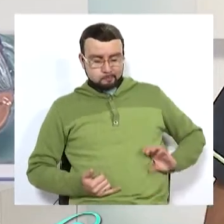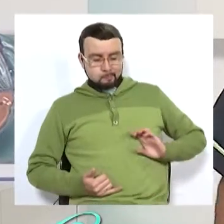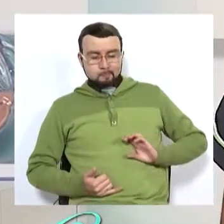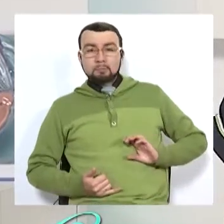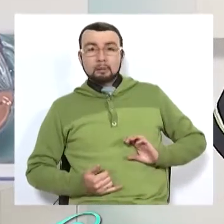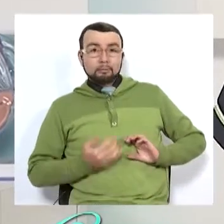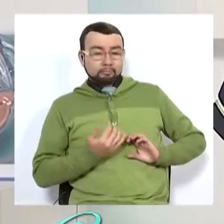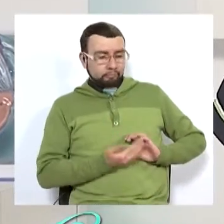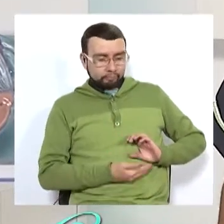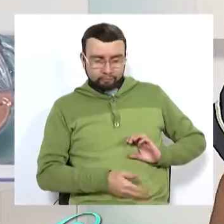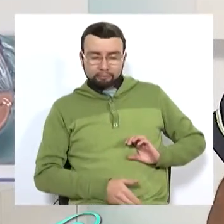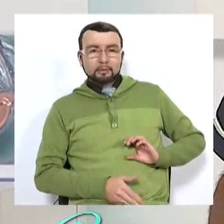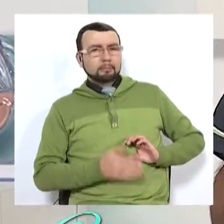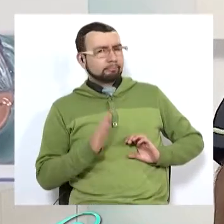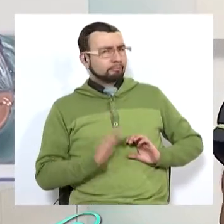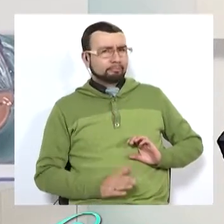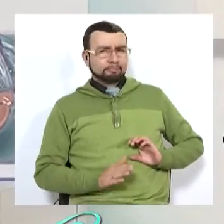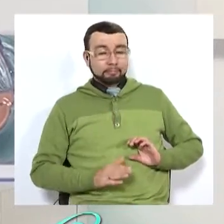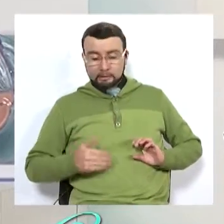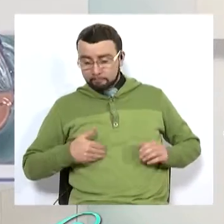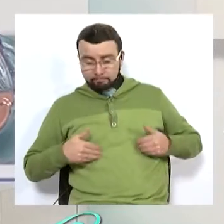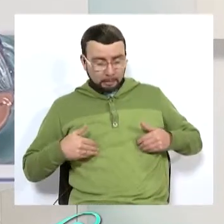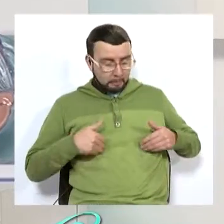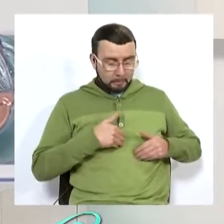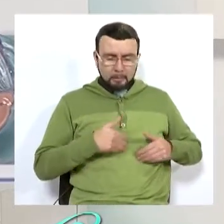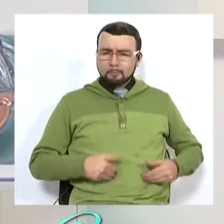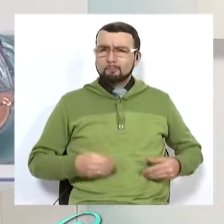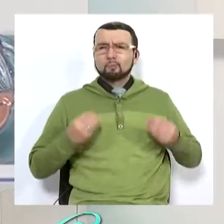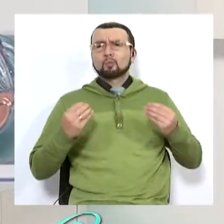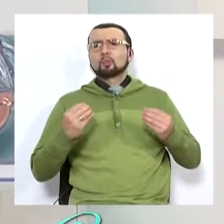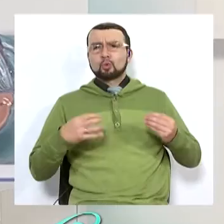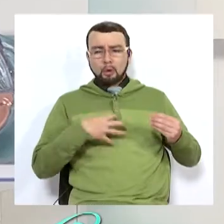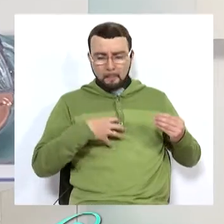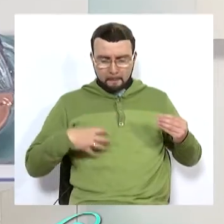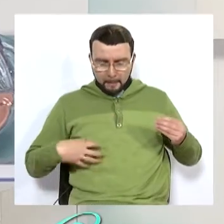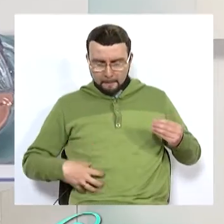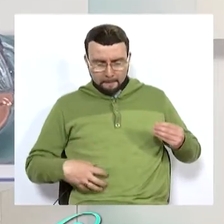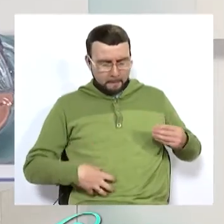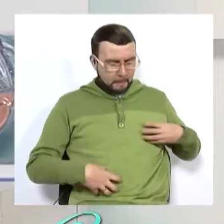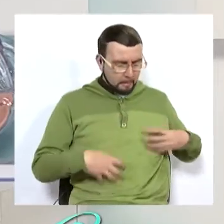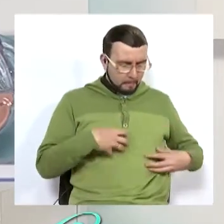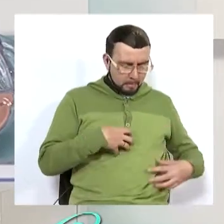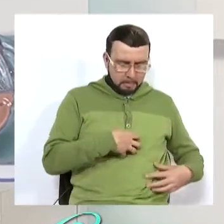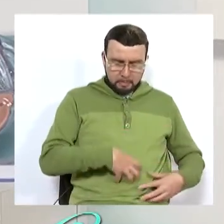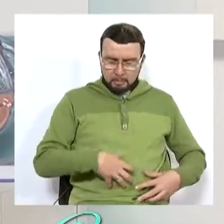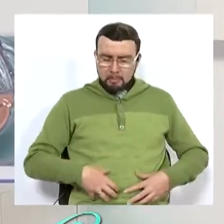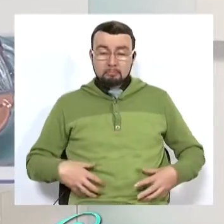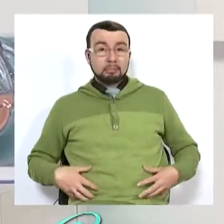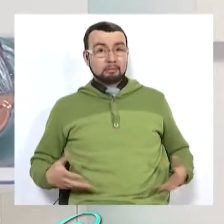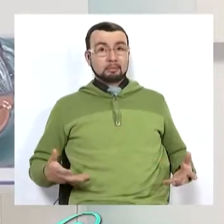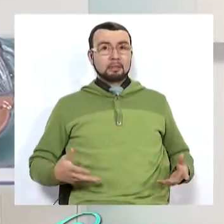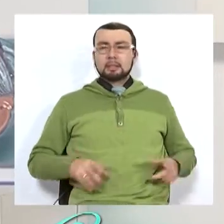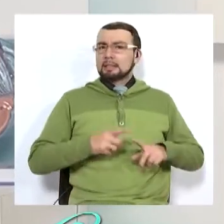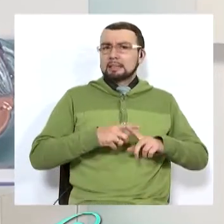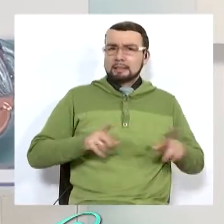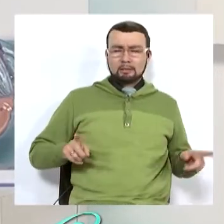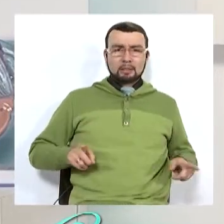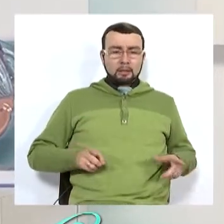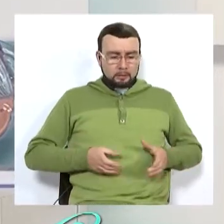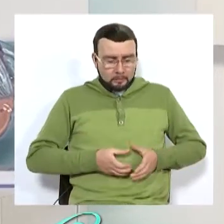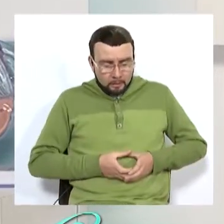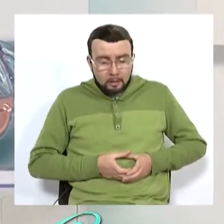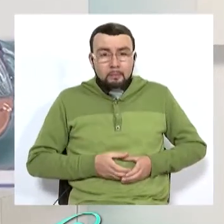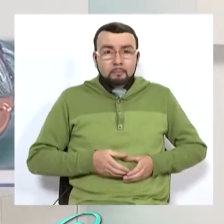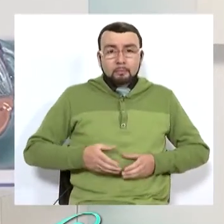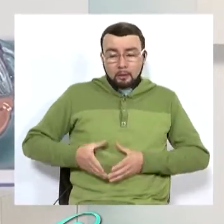descendente. Entonces hay también un tema bien importante ahí frente a esas estructuras. Es diferente el dolor de una víscera compacta como